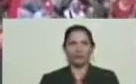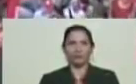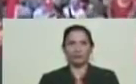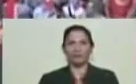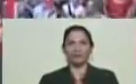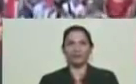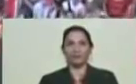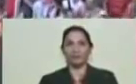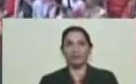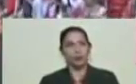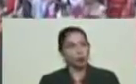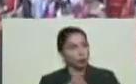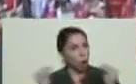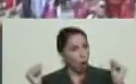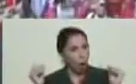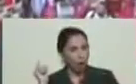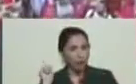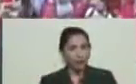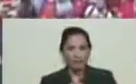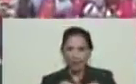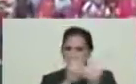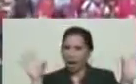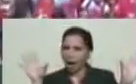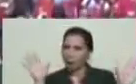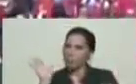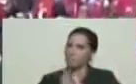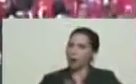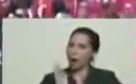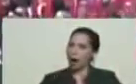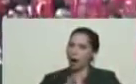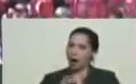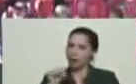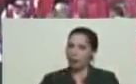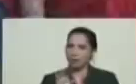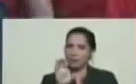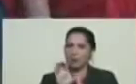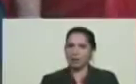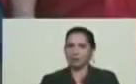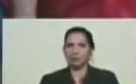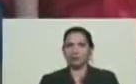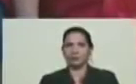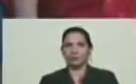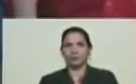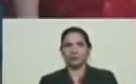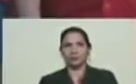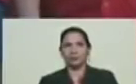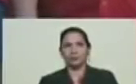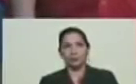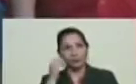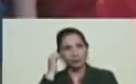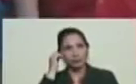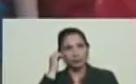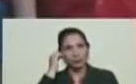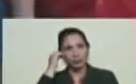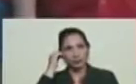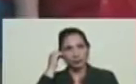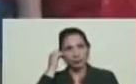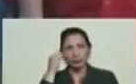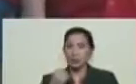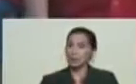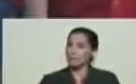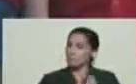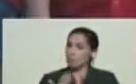esté clarito de lo que está ocurriendo y esté dispuesto a movilizarse en cualquier momento. Es necesario mantener la